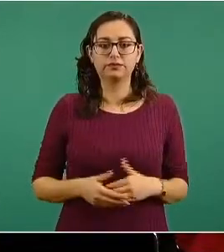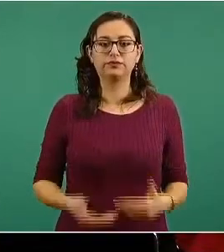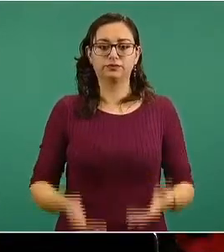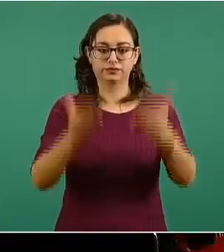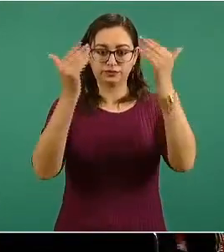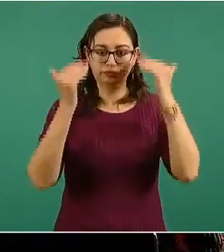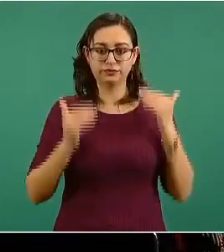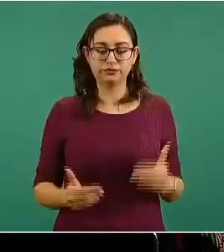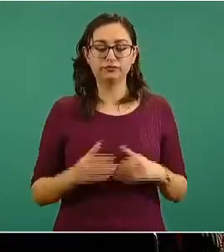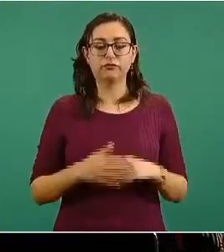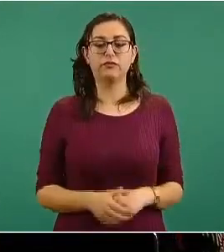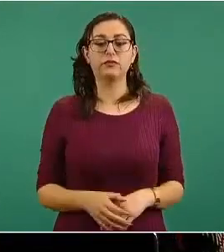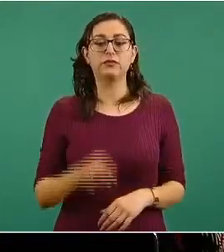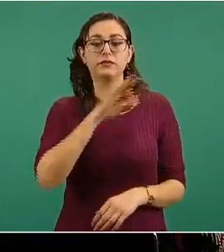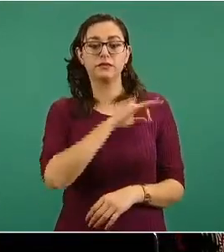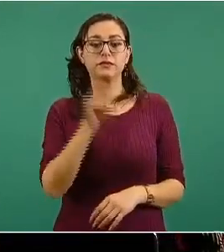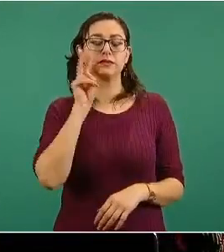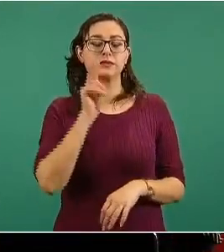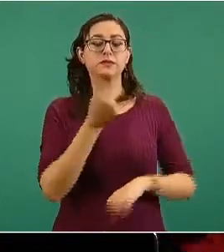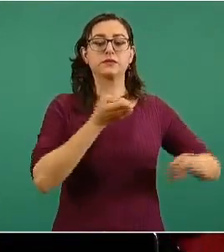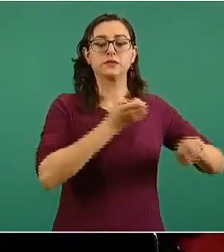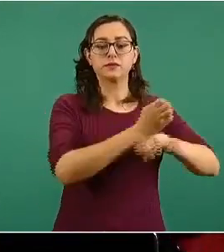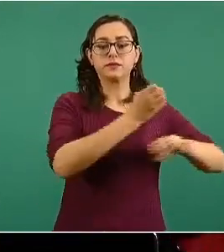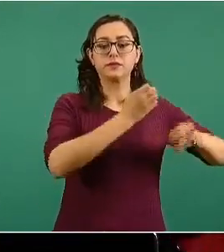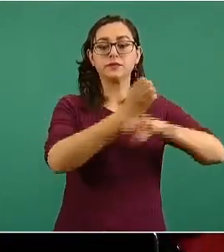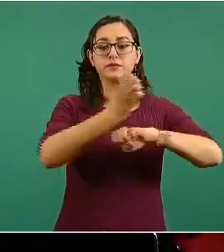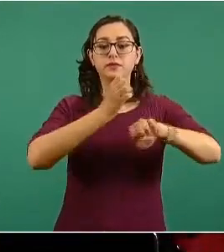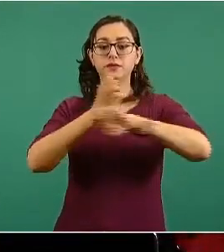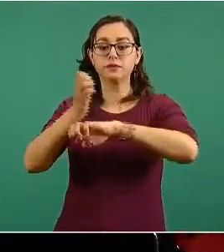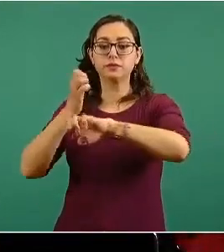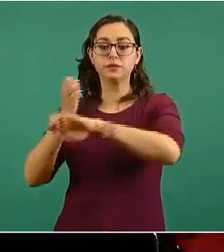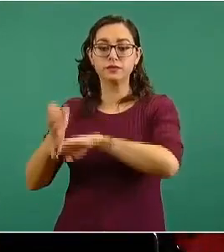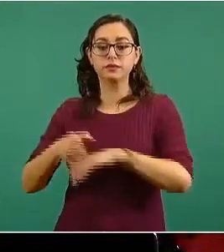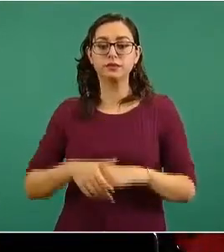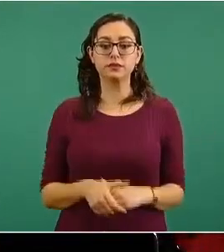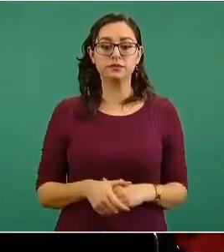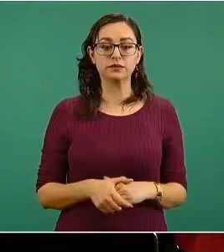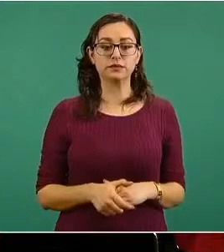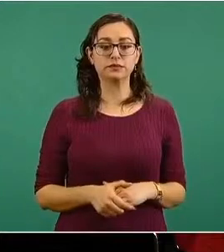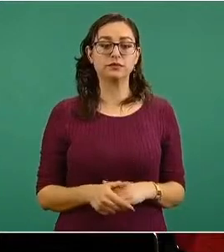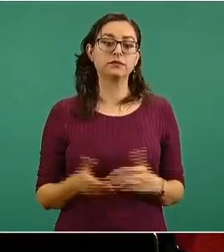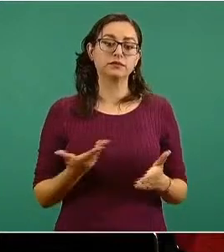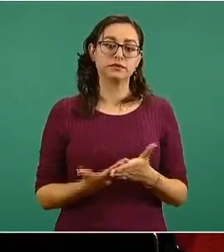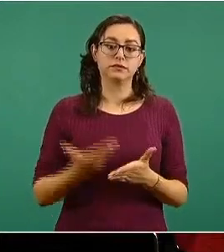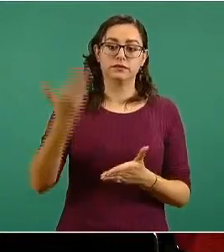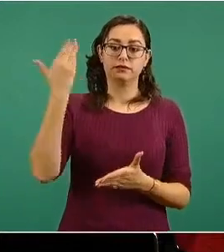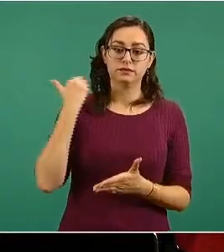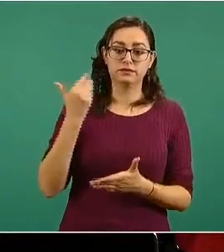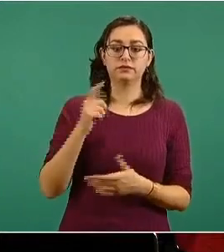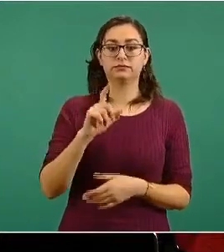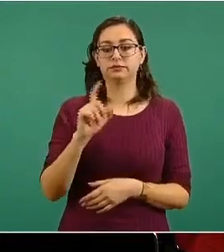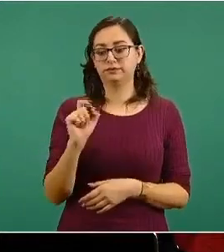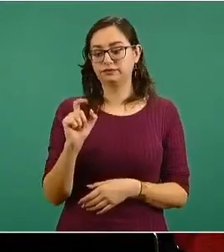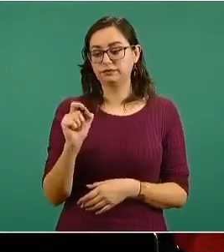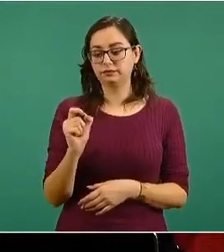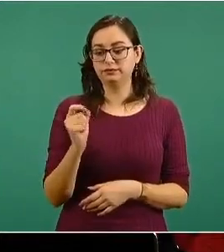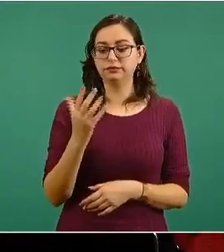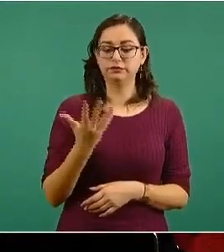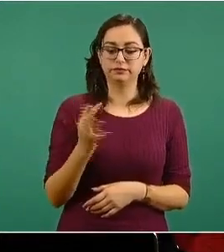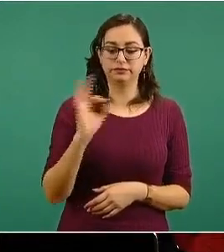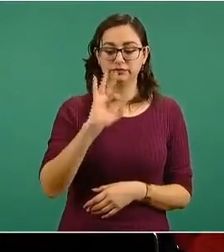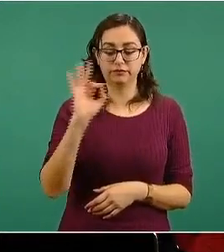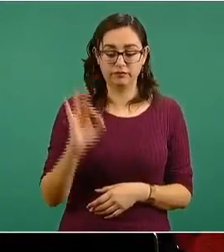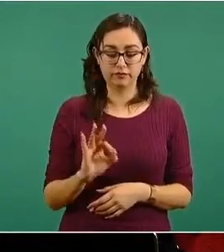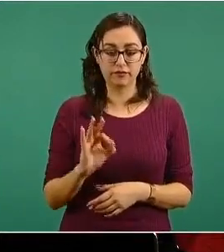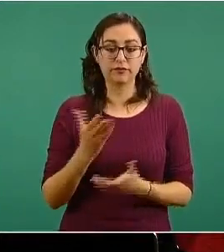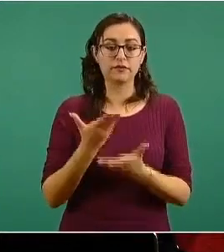Y aquí el progreso por entidad federativa. Seguramente recordarán cómo iniciamos con un promedio de 25%, pasamos a